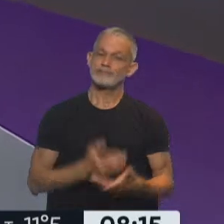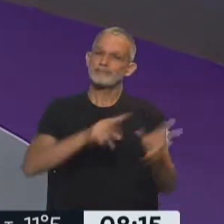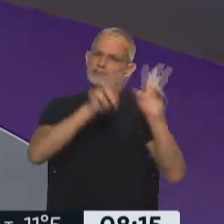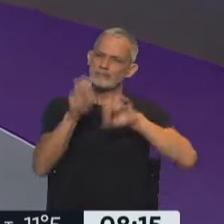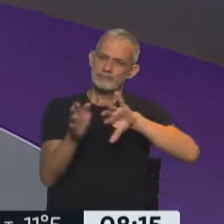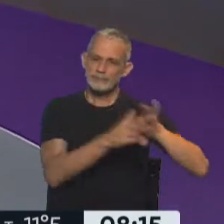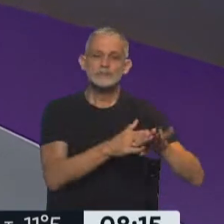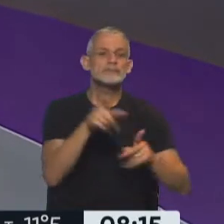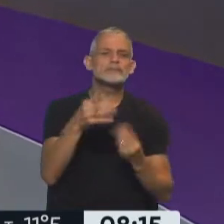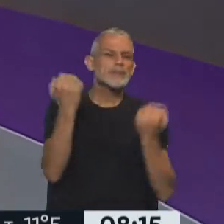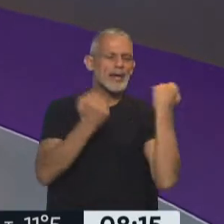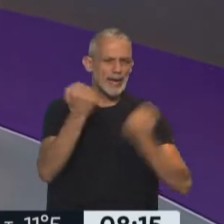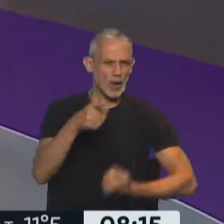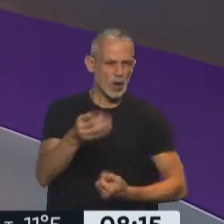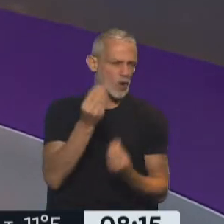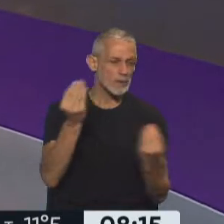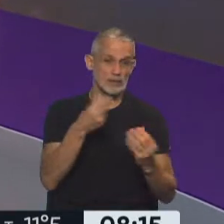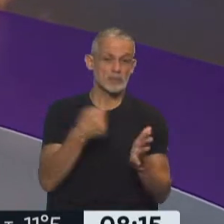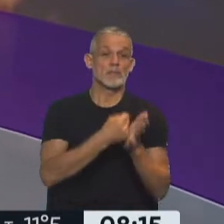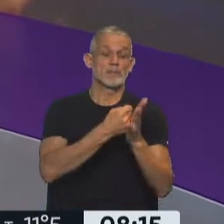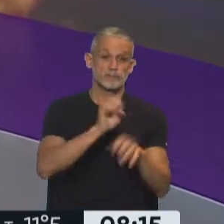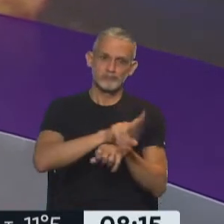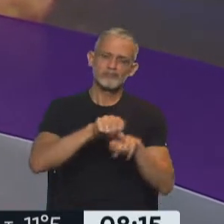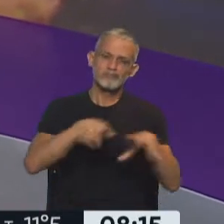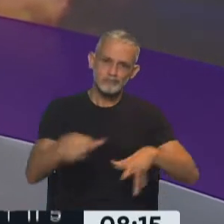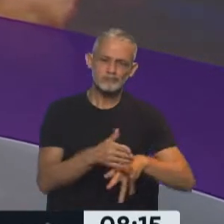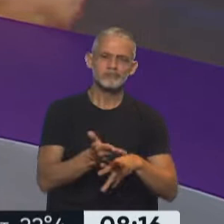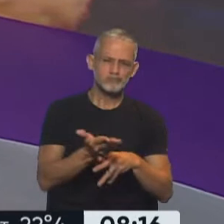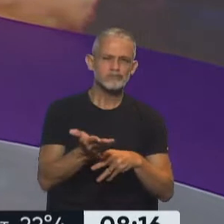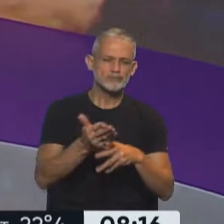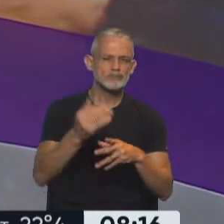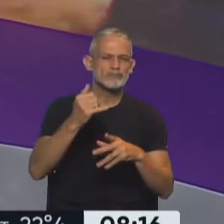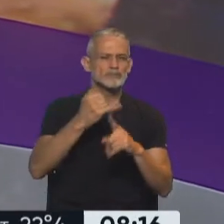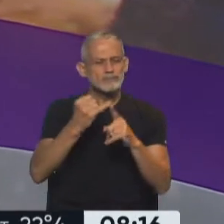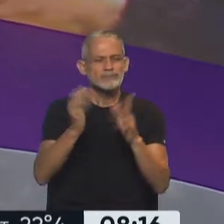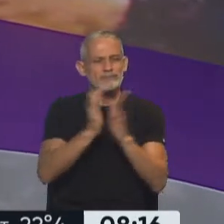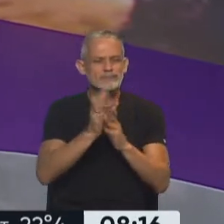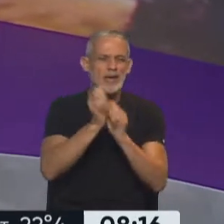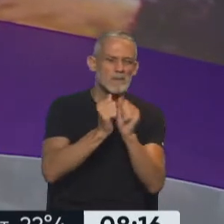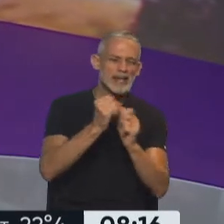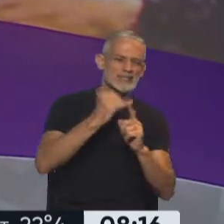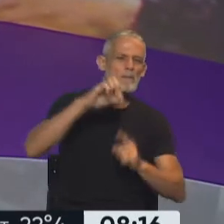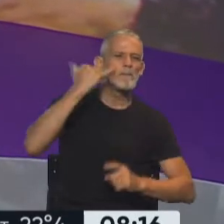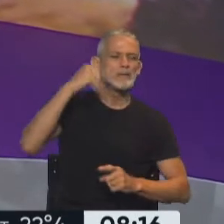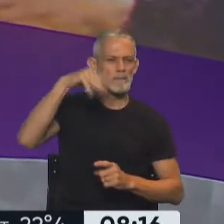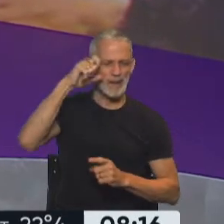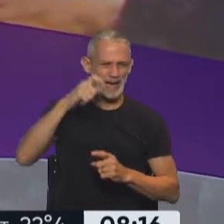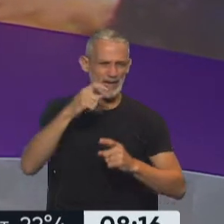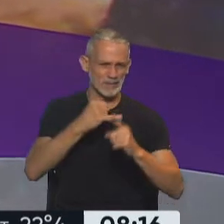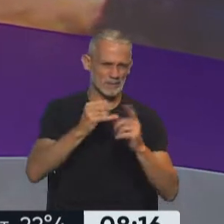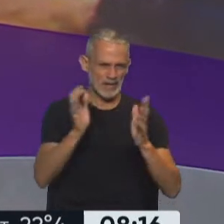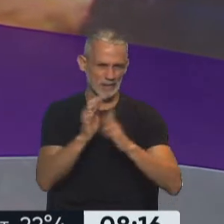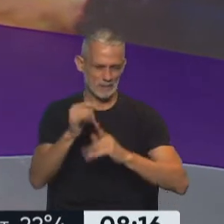Cambiamos de tema y nos ocupamos de la economía y de lo que impactó la pandemia, sobre todo en el sector PYME, de pequeñas y medianas empresas, un sector que en algunos